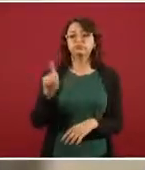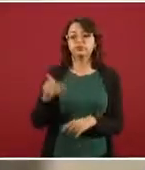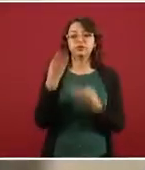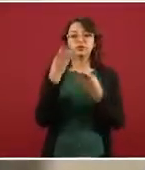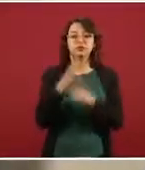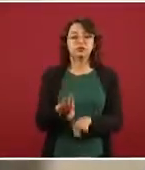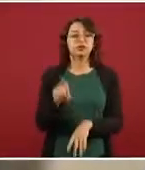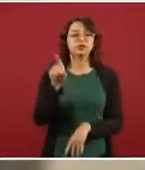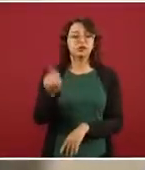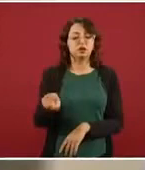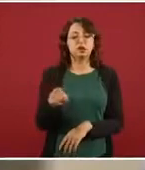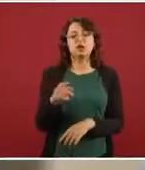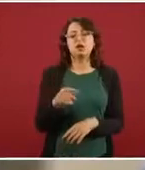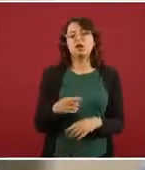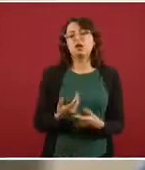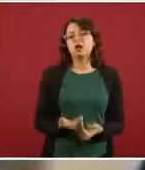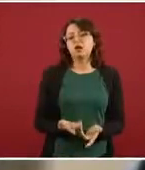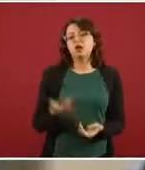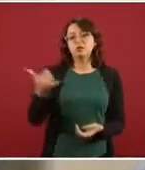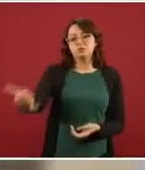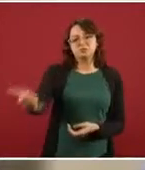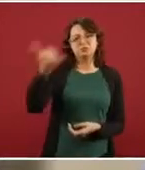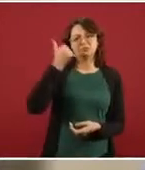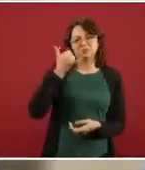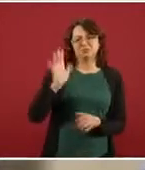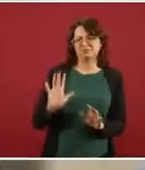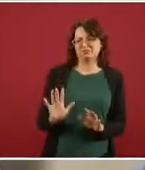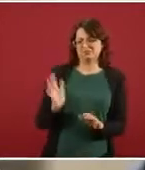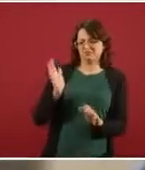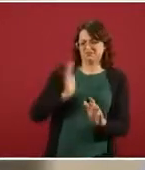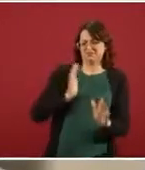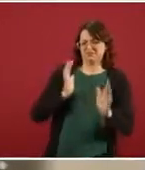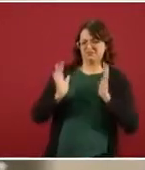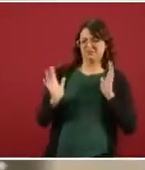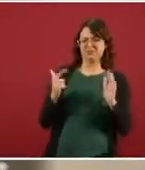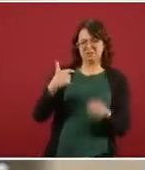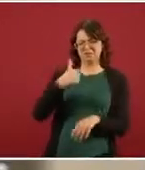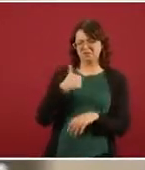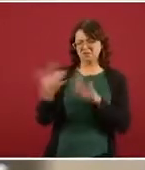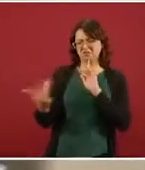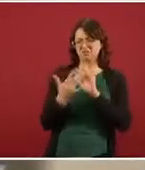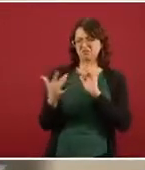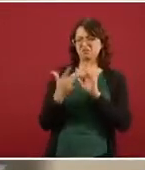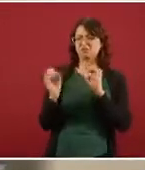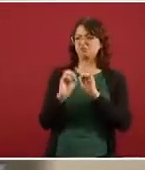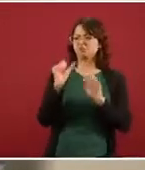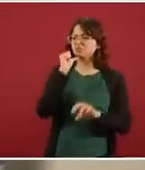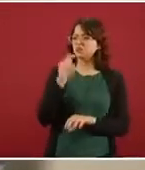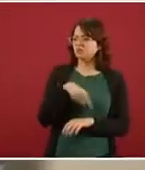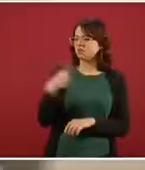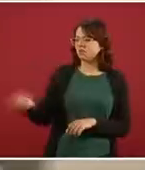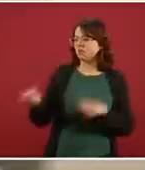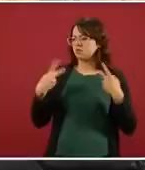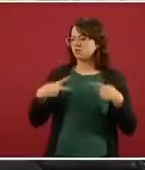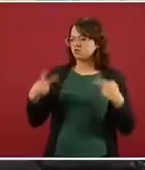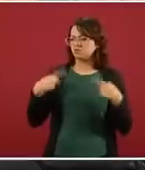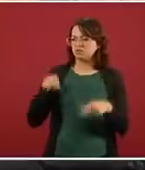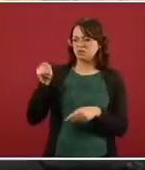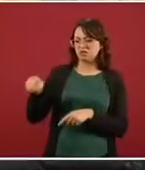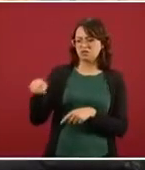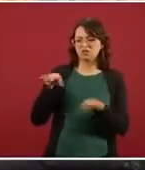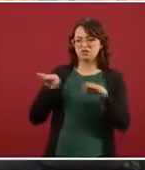Bancomer. Yo les dije que a mí no me tenían que hablar, que tenían que ponerse en contacto con el trabajador.